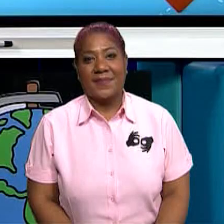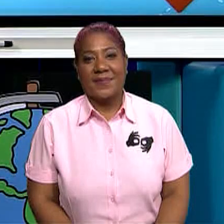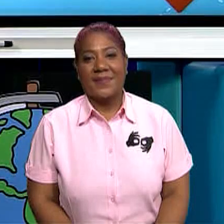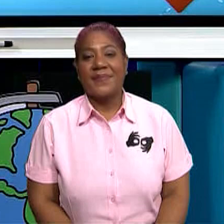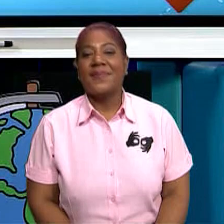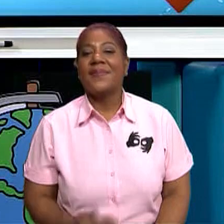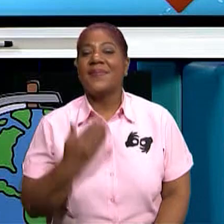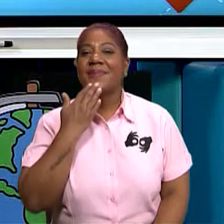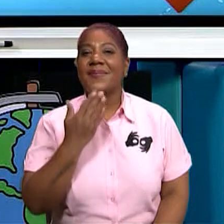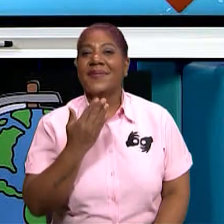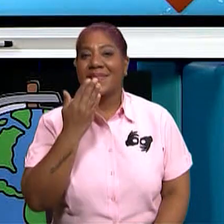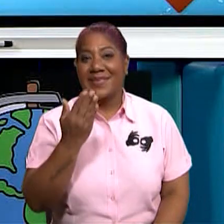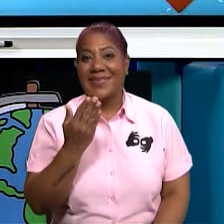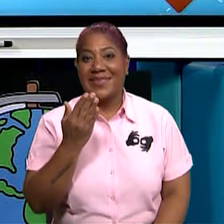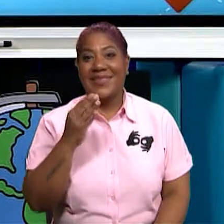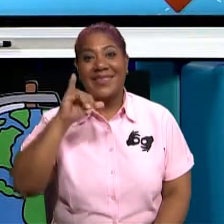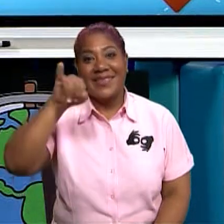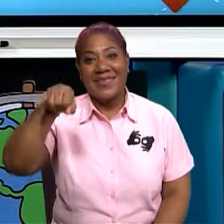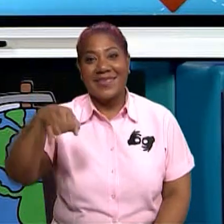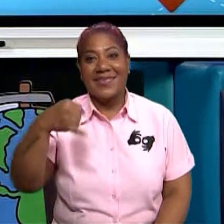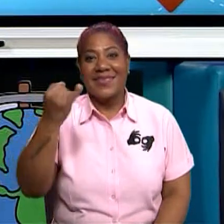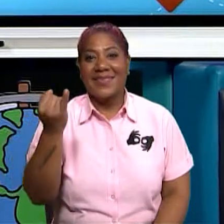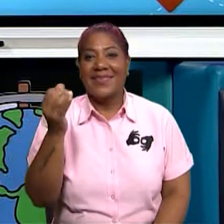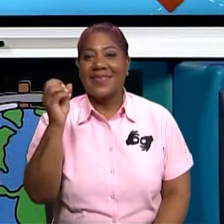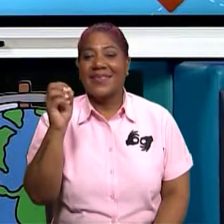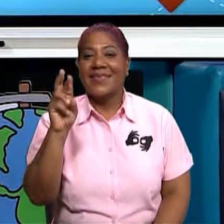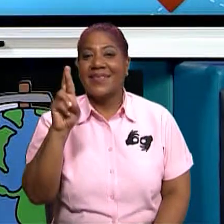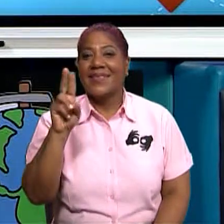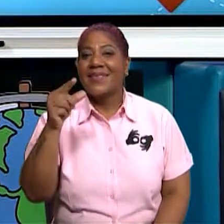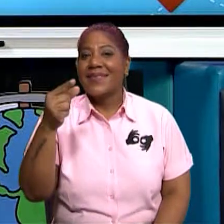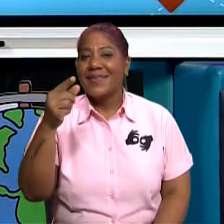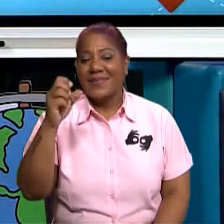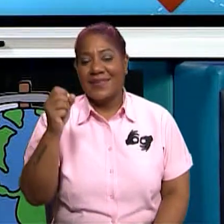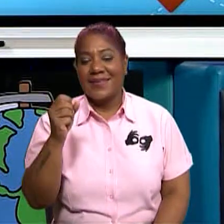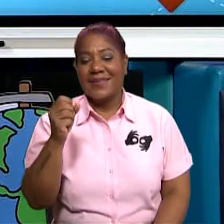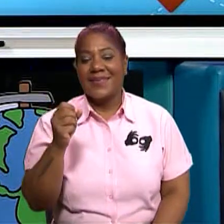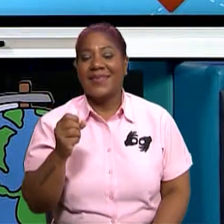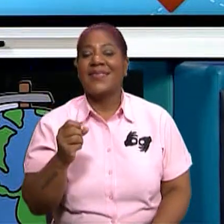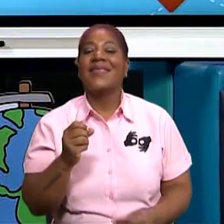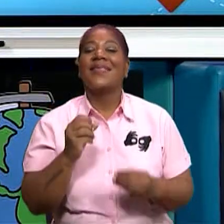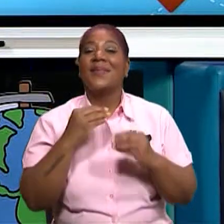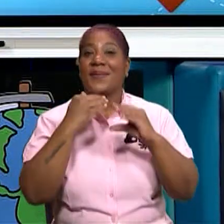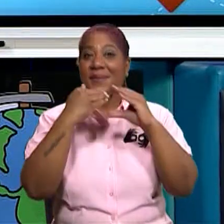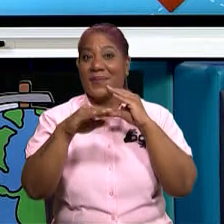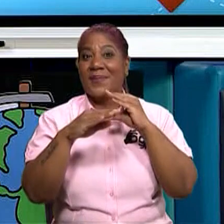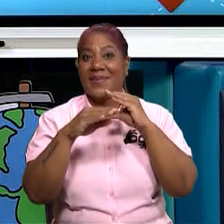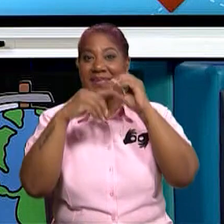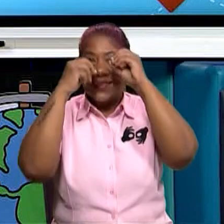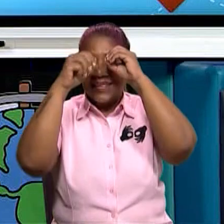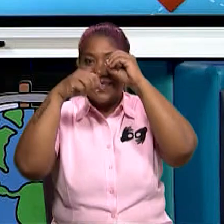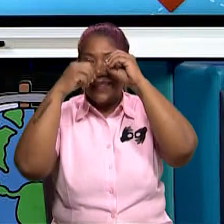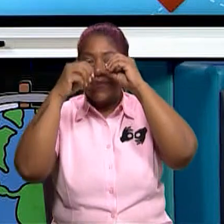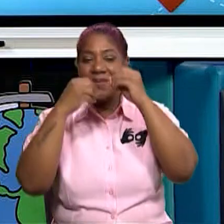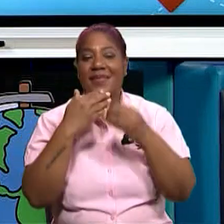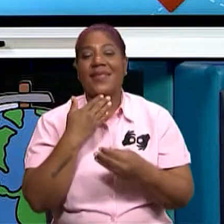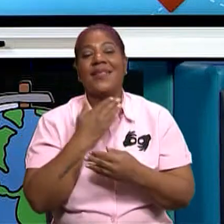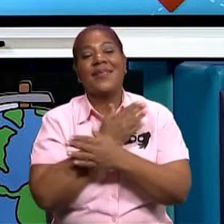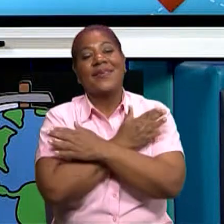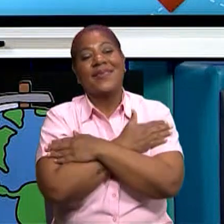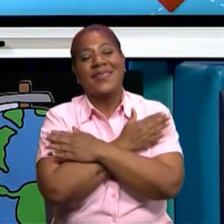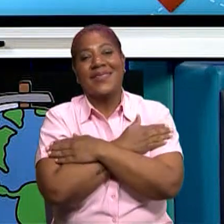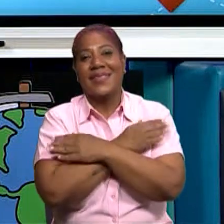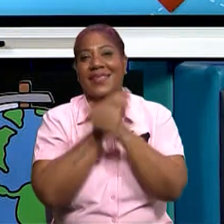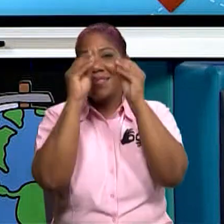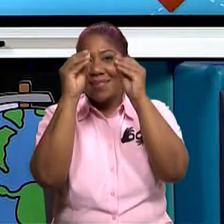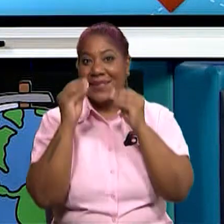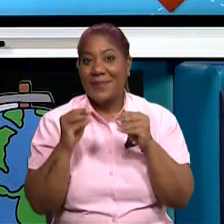Muchas gracias, Jorge, por compartir tu actividad con nosotros. Felicitamos a su docente y a su familia por apoyarlo en este proceso de aprendizaje.